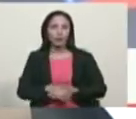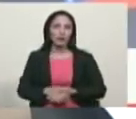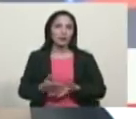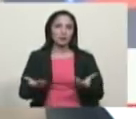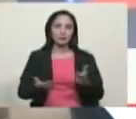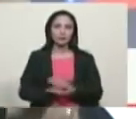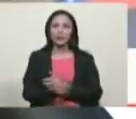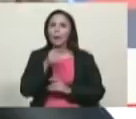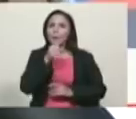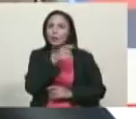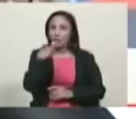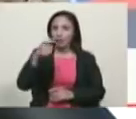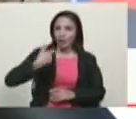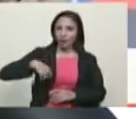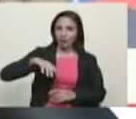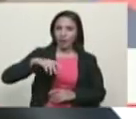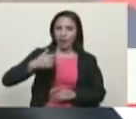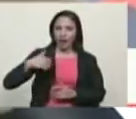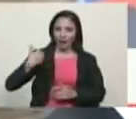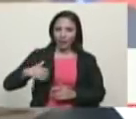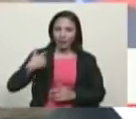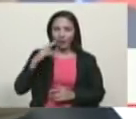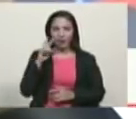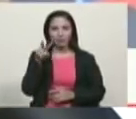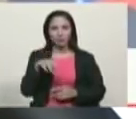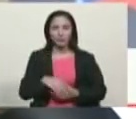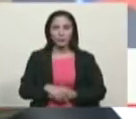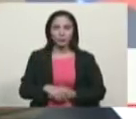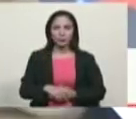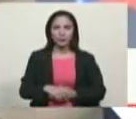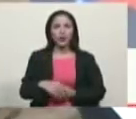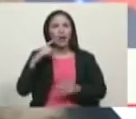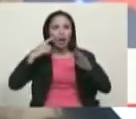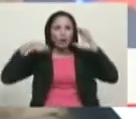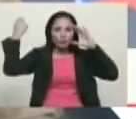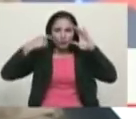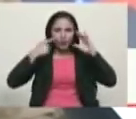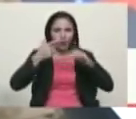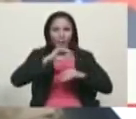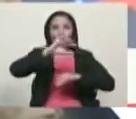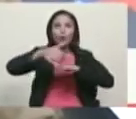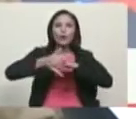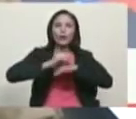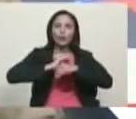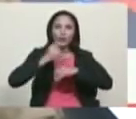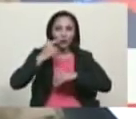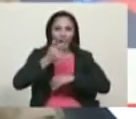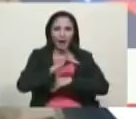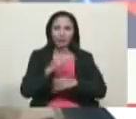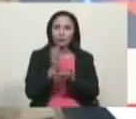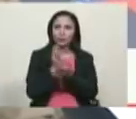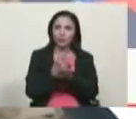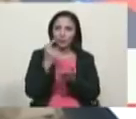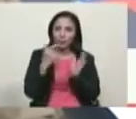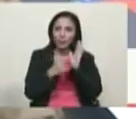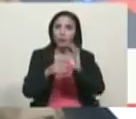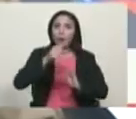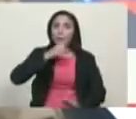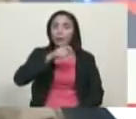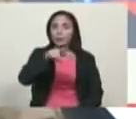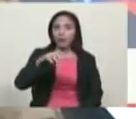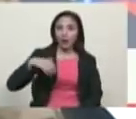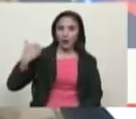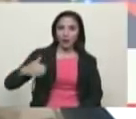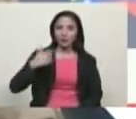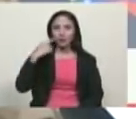unos periodistas argentinos fueron. No sé si tenemos ese video, Jorge, que yo digo siempre, los periodistas argentinos que fueron e